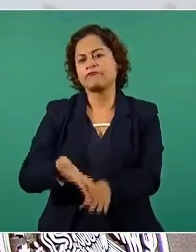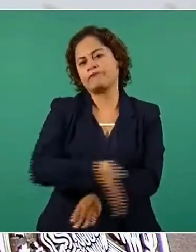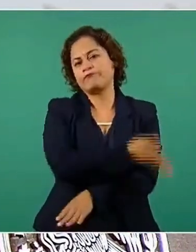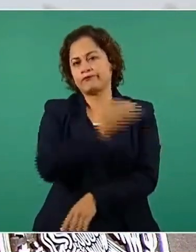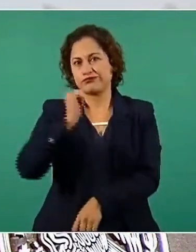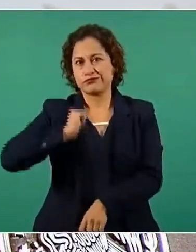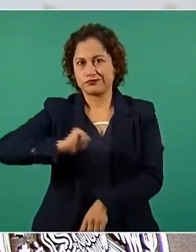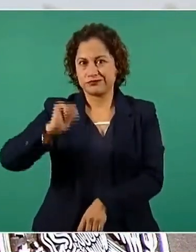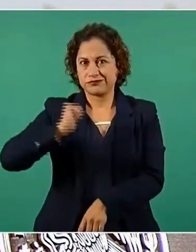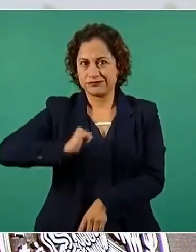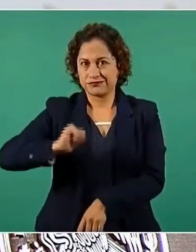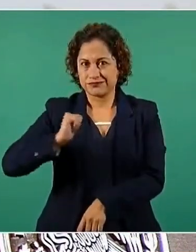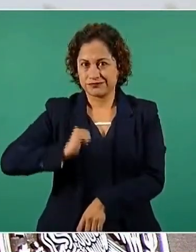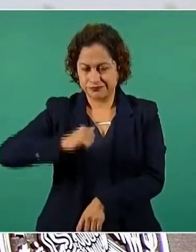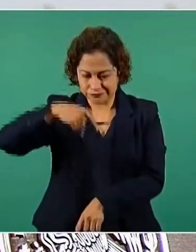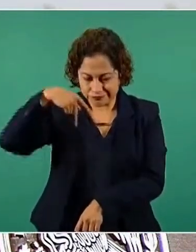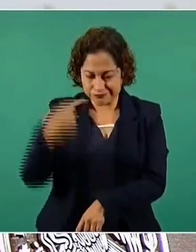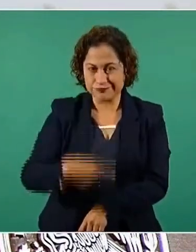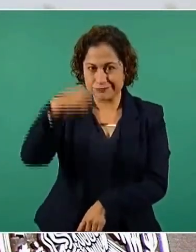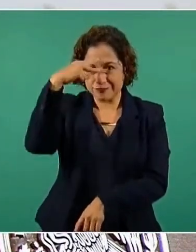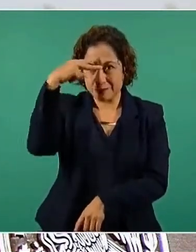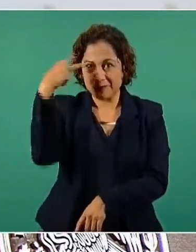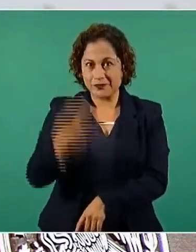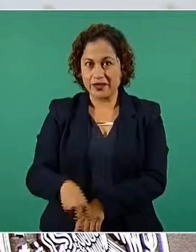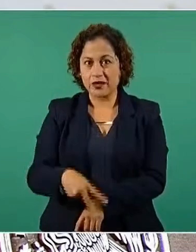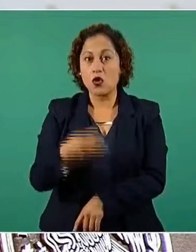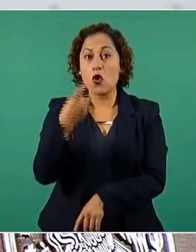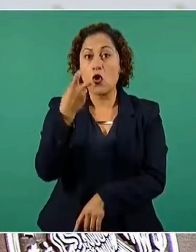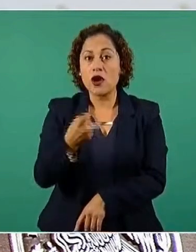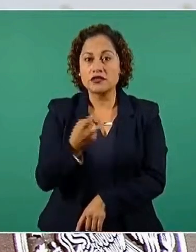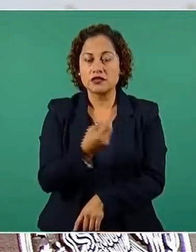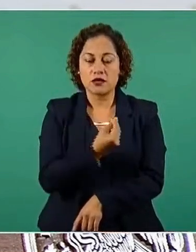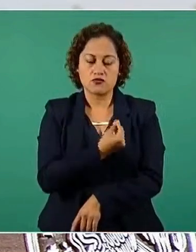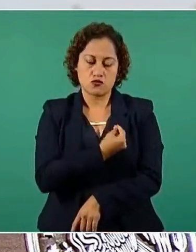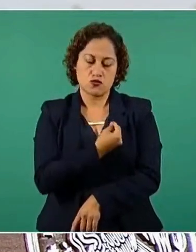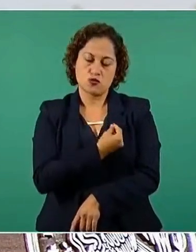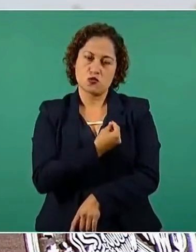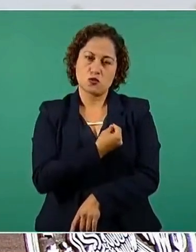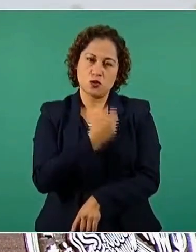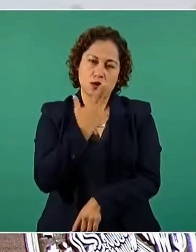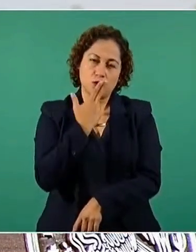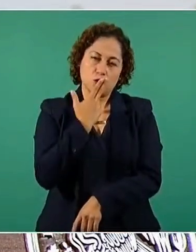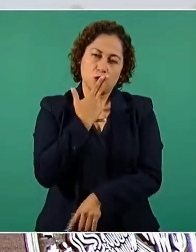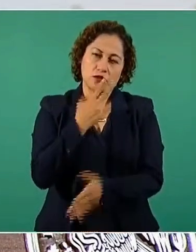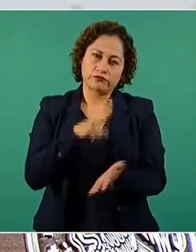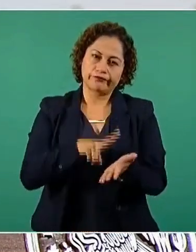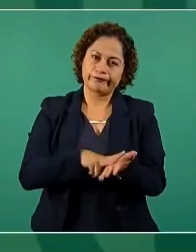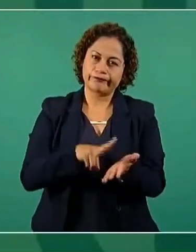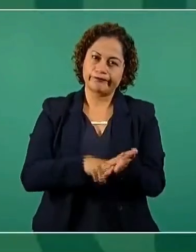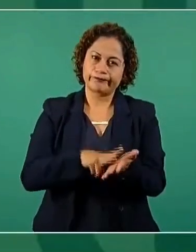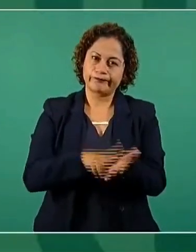son los que nos han permitido salir adelante. Esas culturas